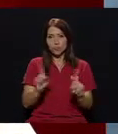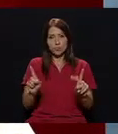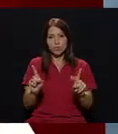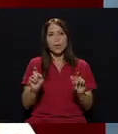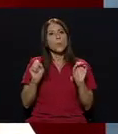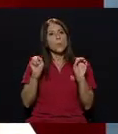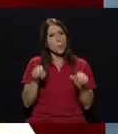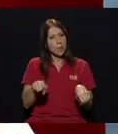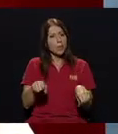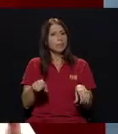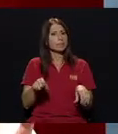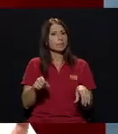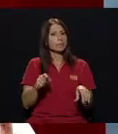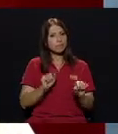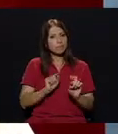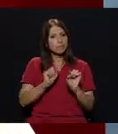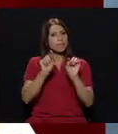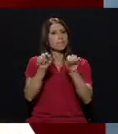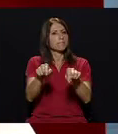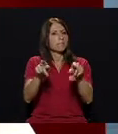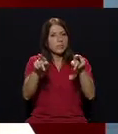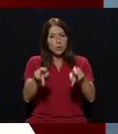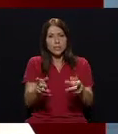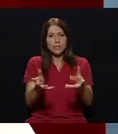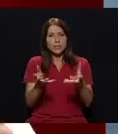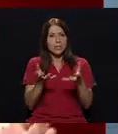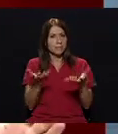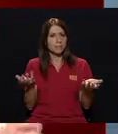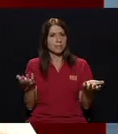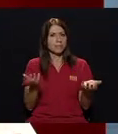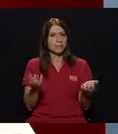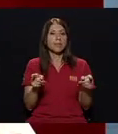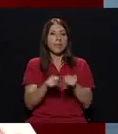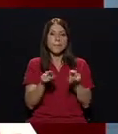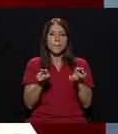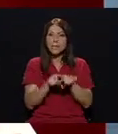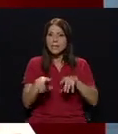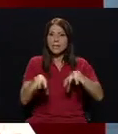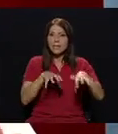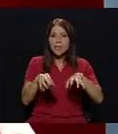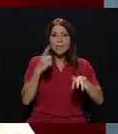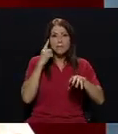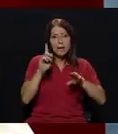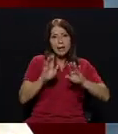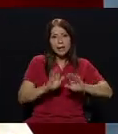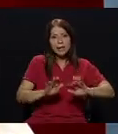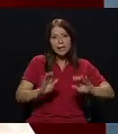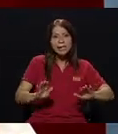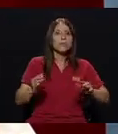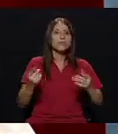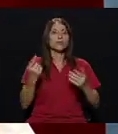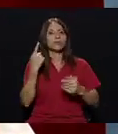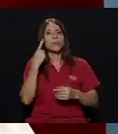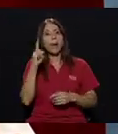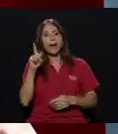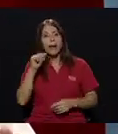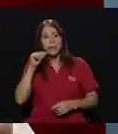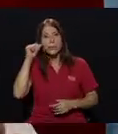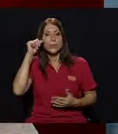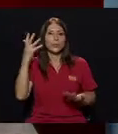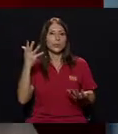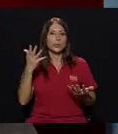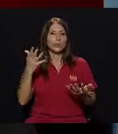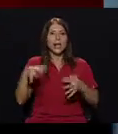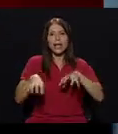para niños, digamos, hay para adultos, hay actividades deportivas, hay música, hay baile, hay de todo. Como ya